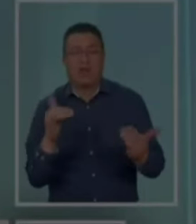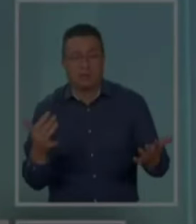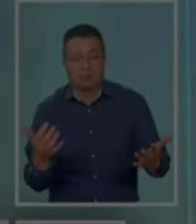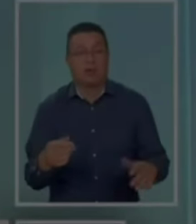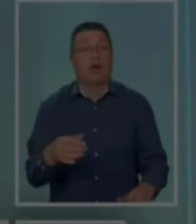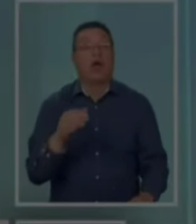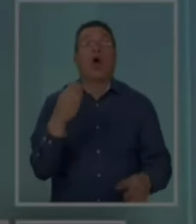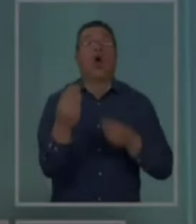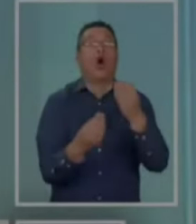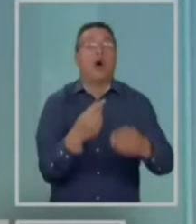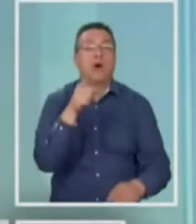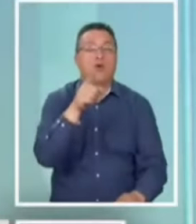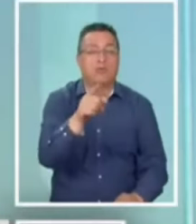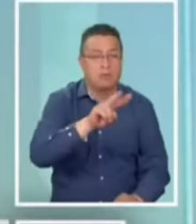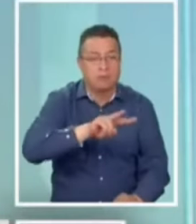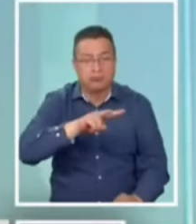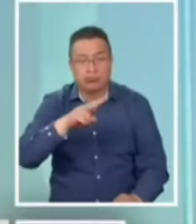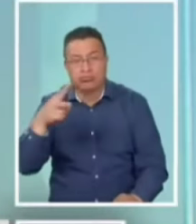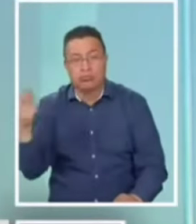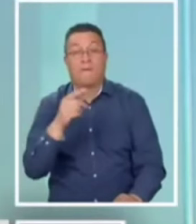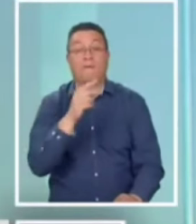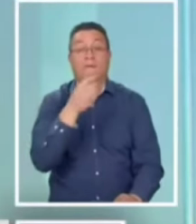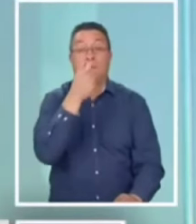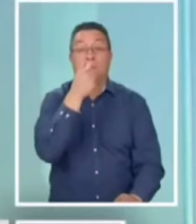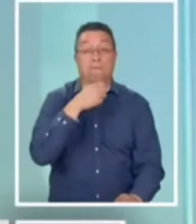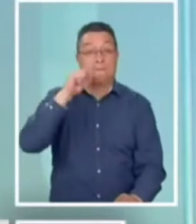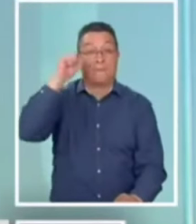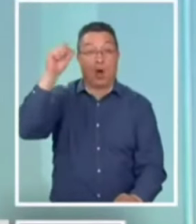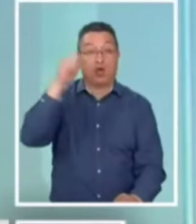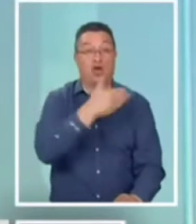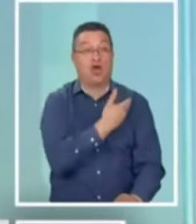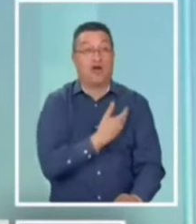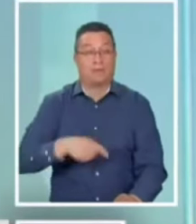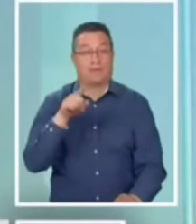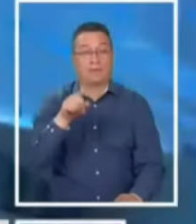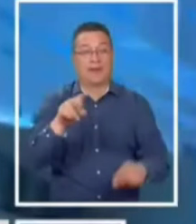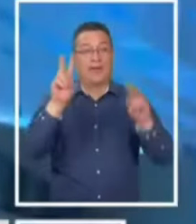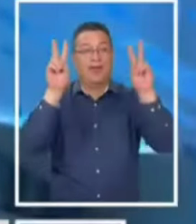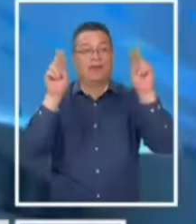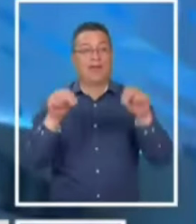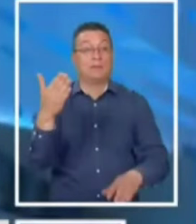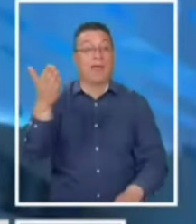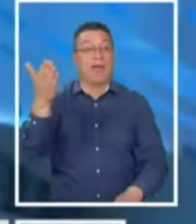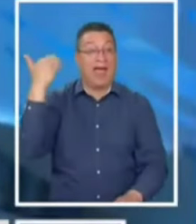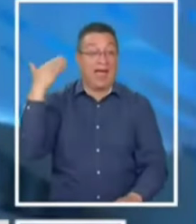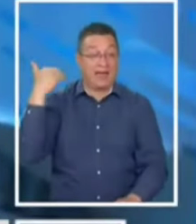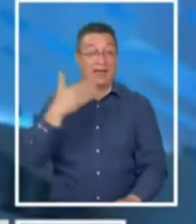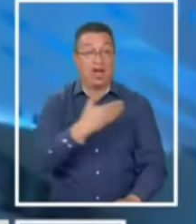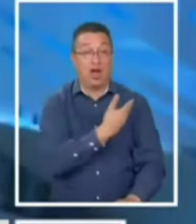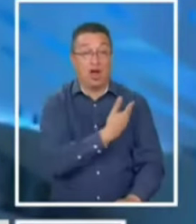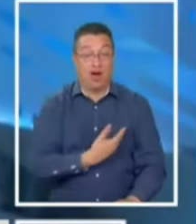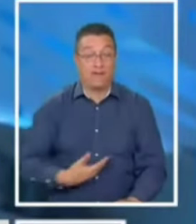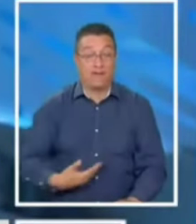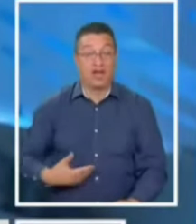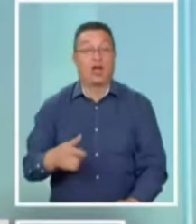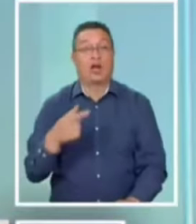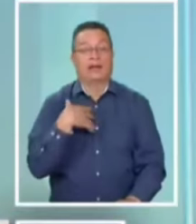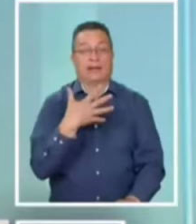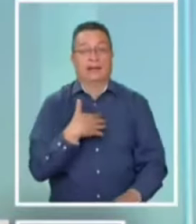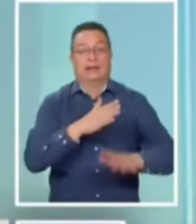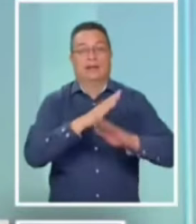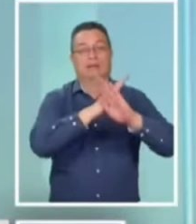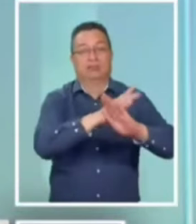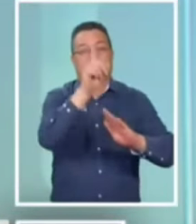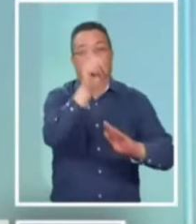Cómo ve usted la evolución del presidente borich y su gobierno frente a este tema antes del gobierno incluso querían derogar